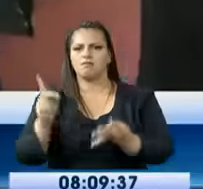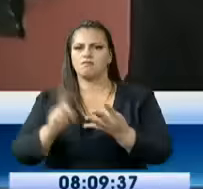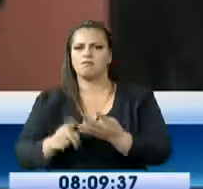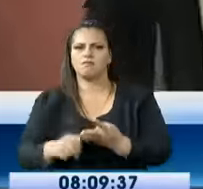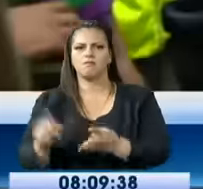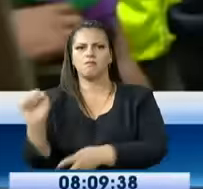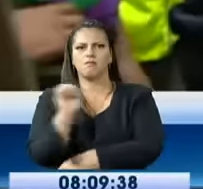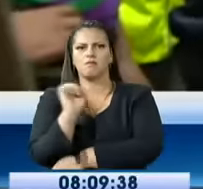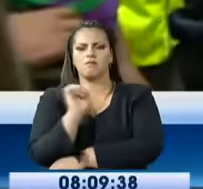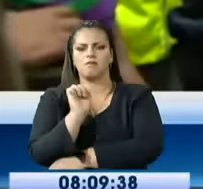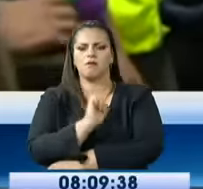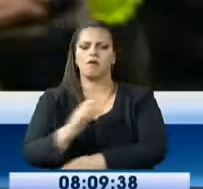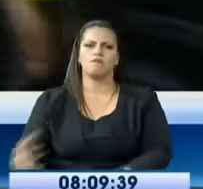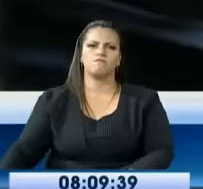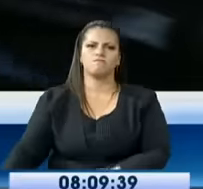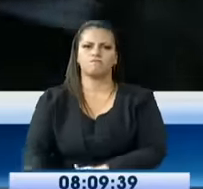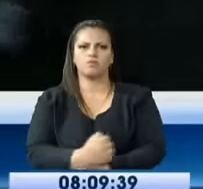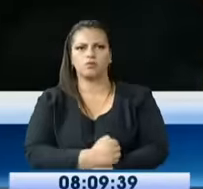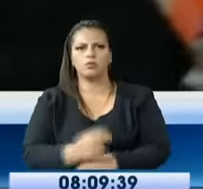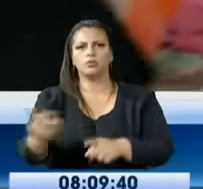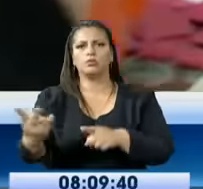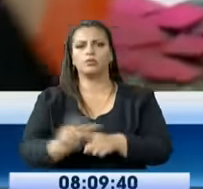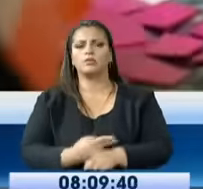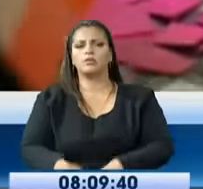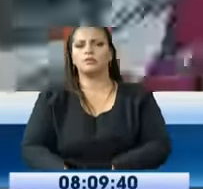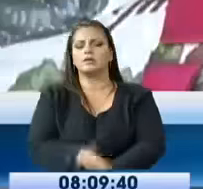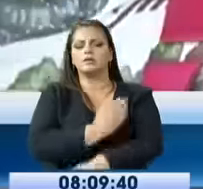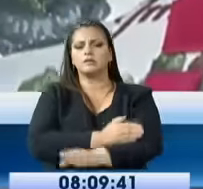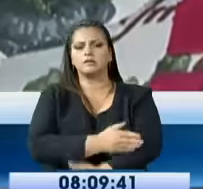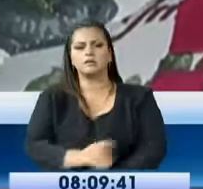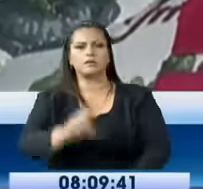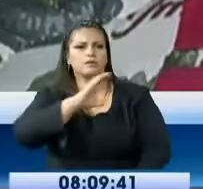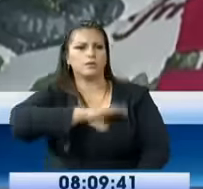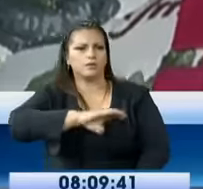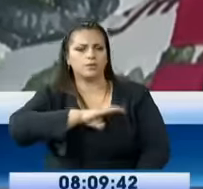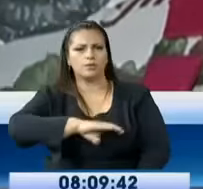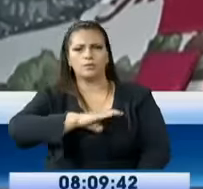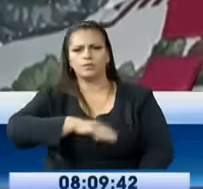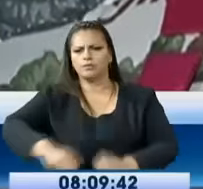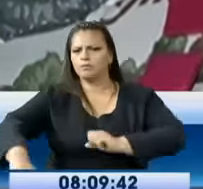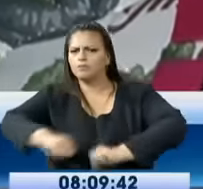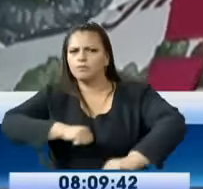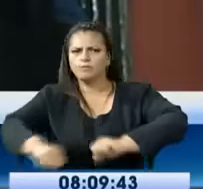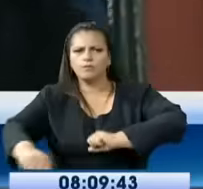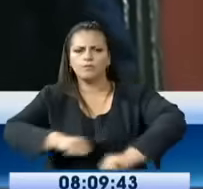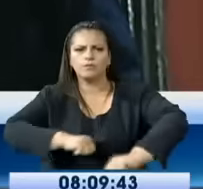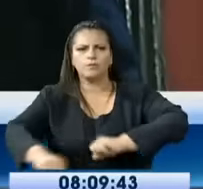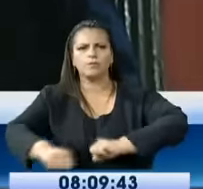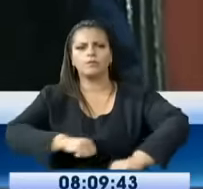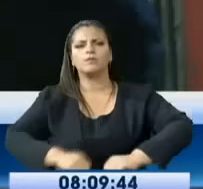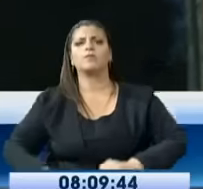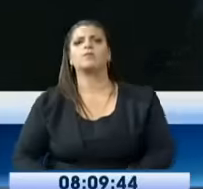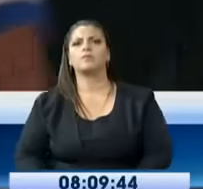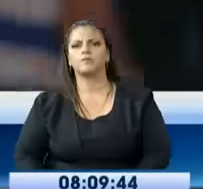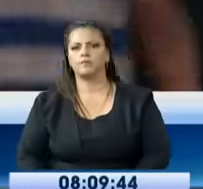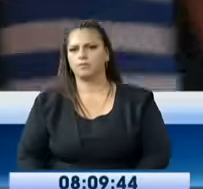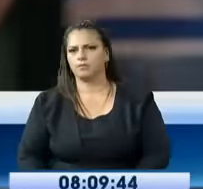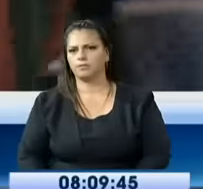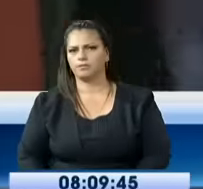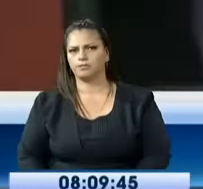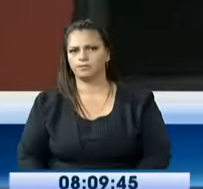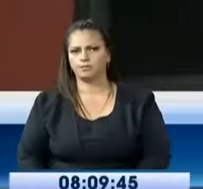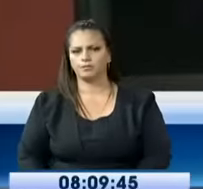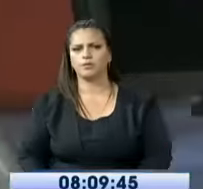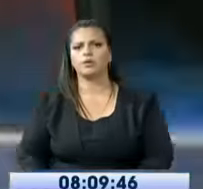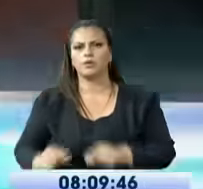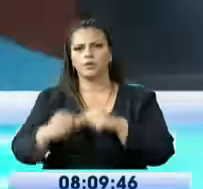se realizaron desde hace 2 meses por parte de la Unidad contra el Tráfico para el Consumo Interno, con la colaboración de grupos